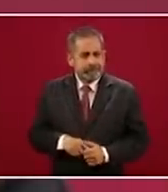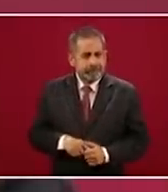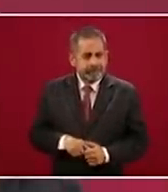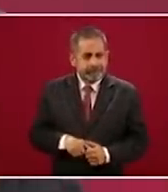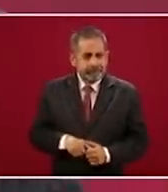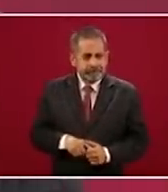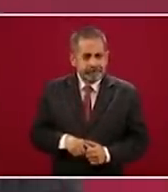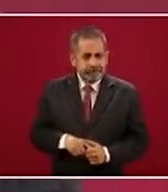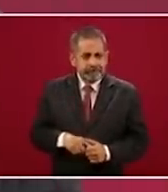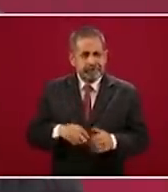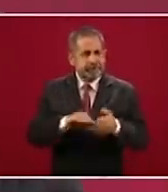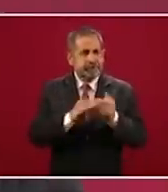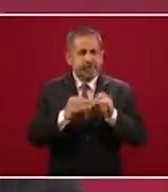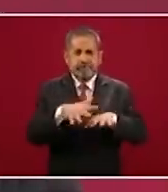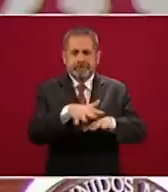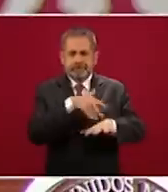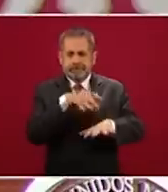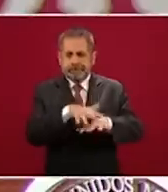por Tlalpan,